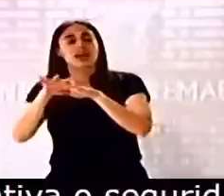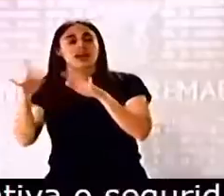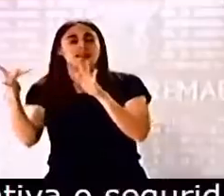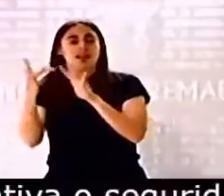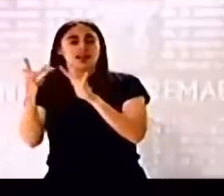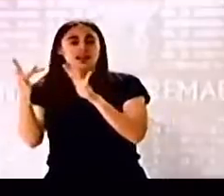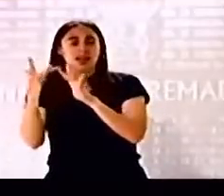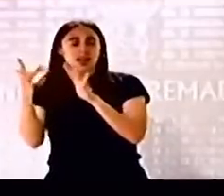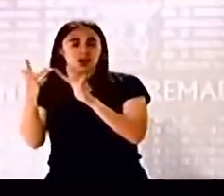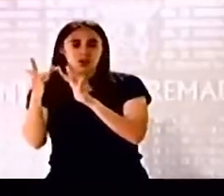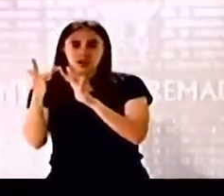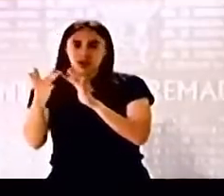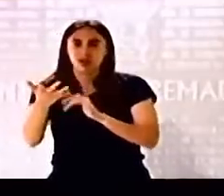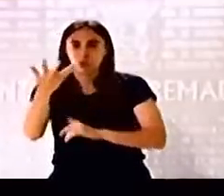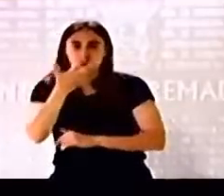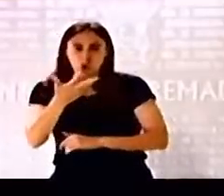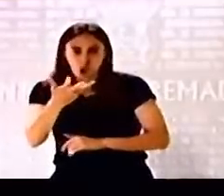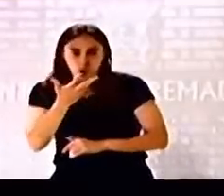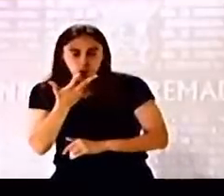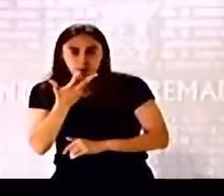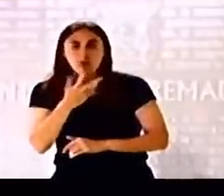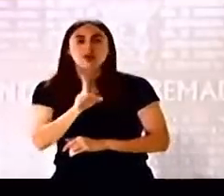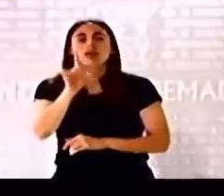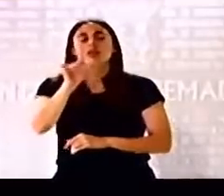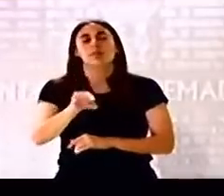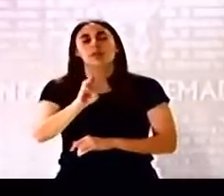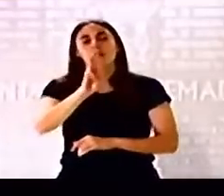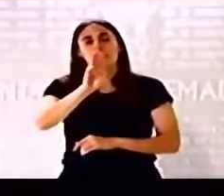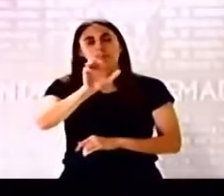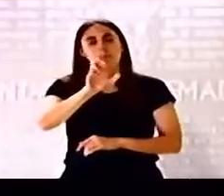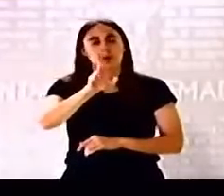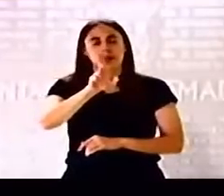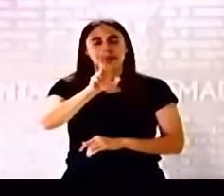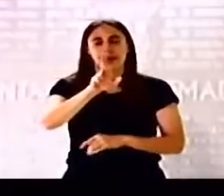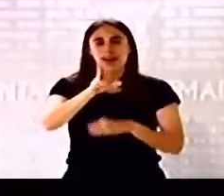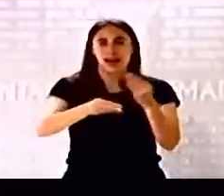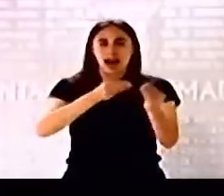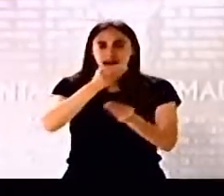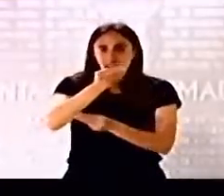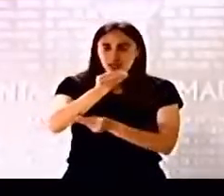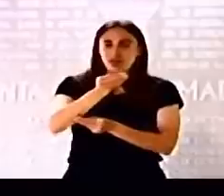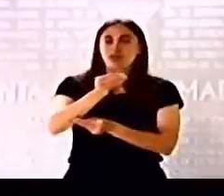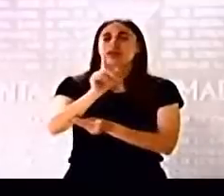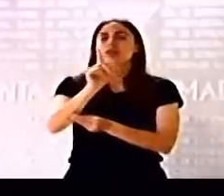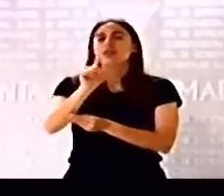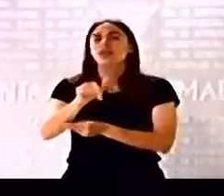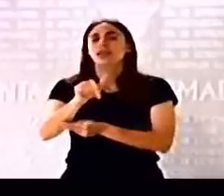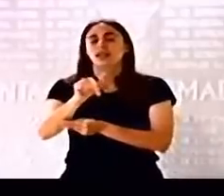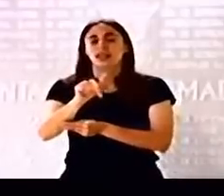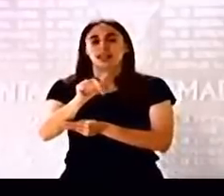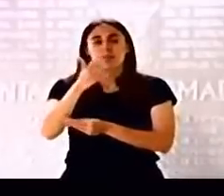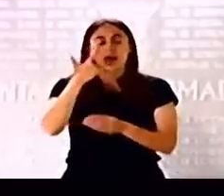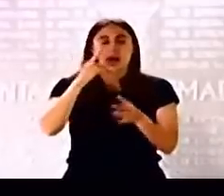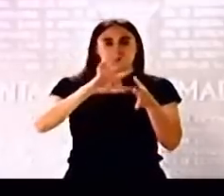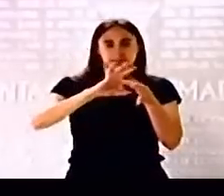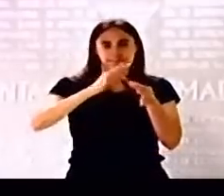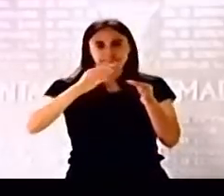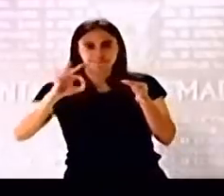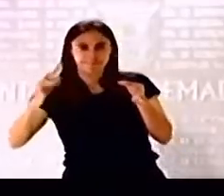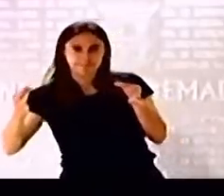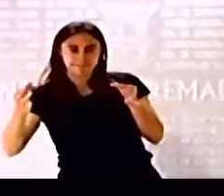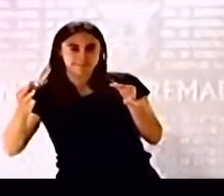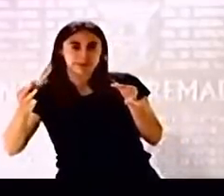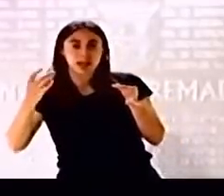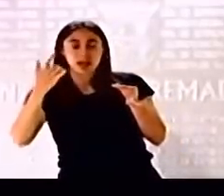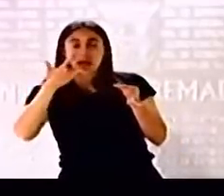está trazada, se están realizando las PCRs y se están realizando la secuenciación. Los resultados de la